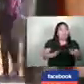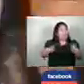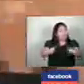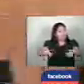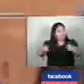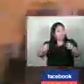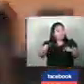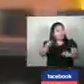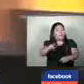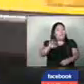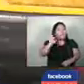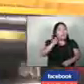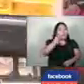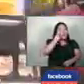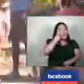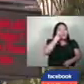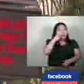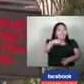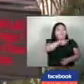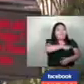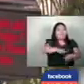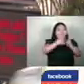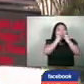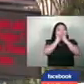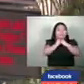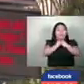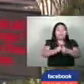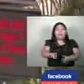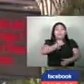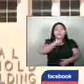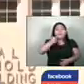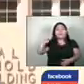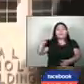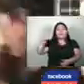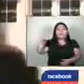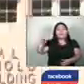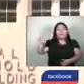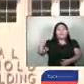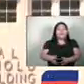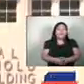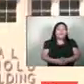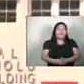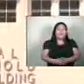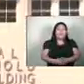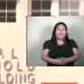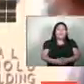es no descuidar a esa población vulnerable. José Pernalete, Voz de América, Miami.